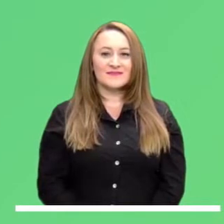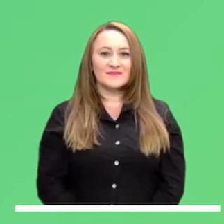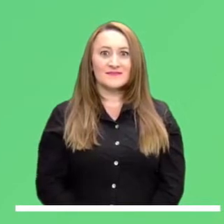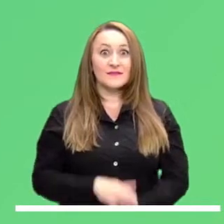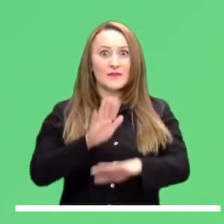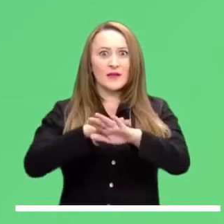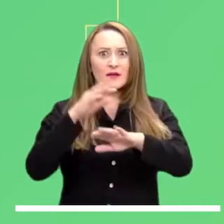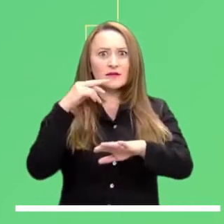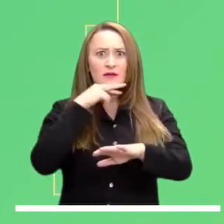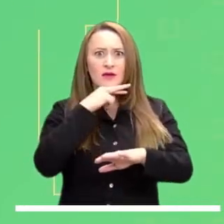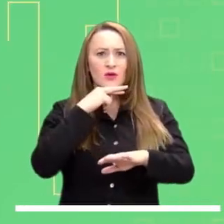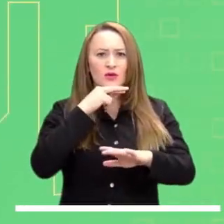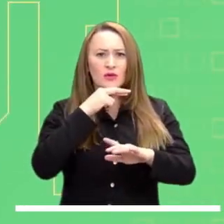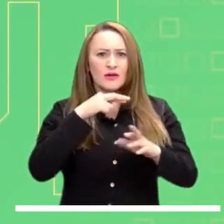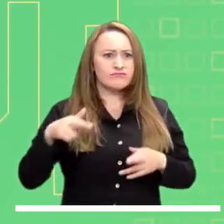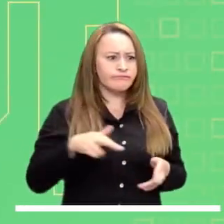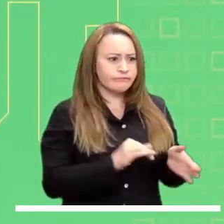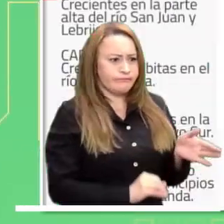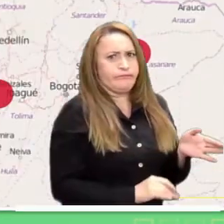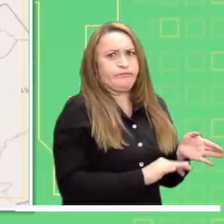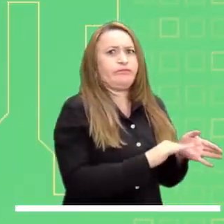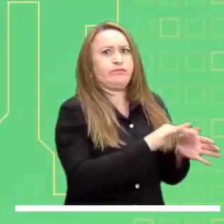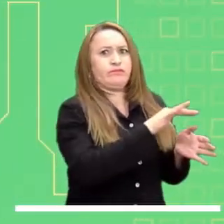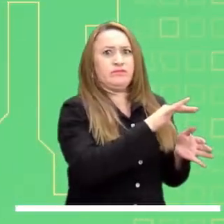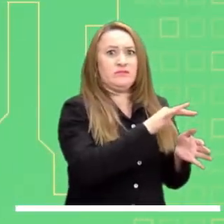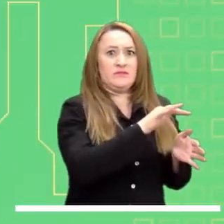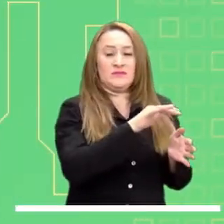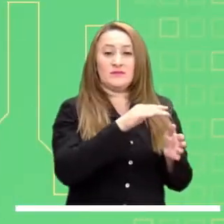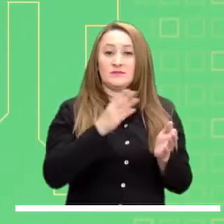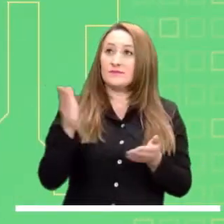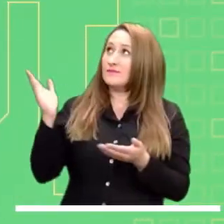Veamos ahora las alertas que se encuentran activas.